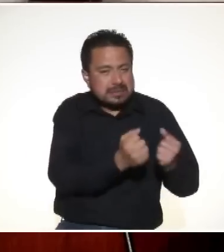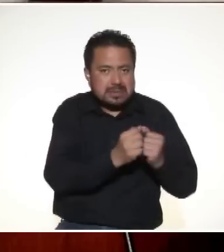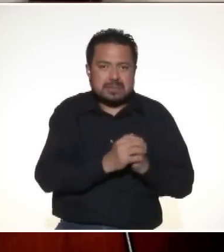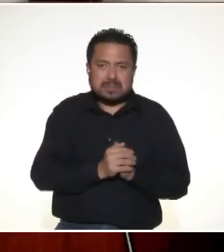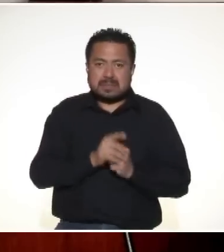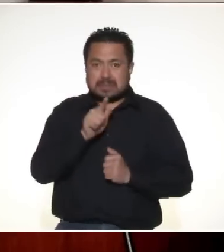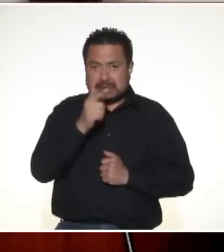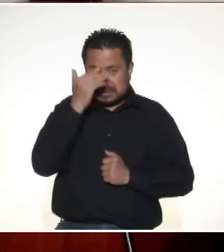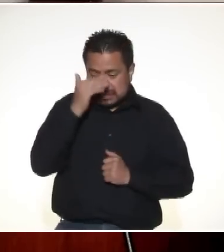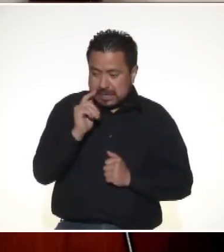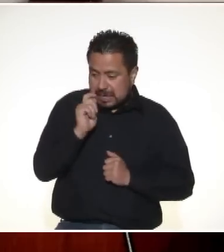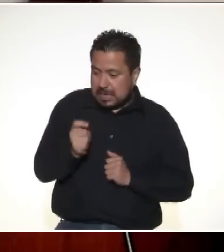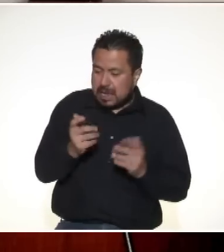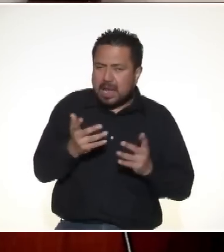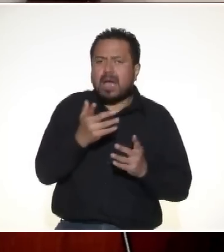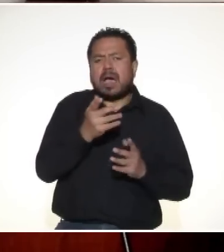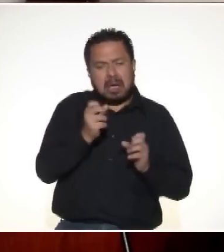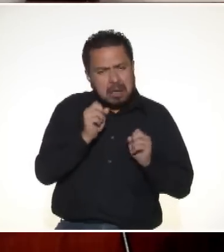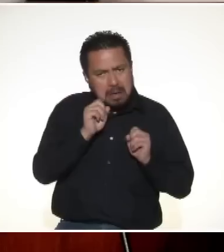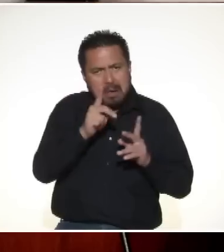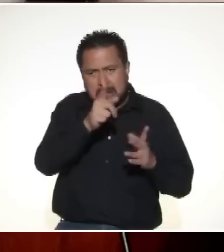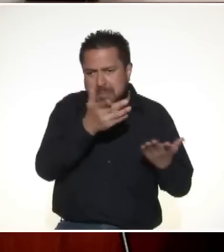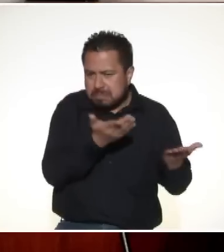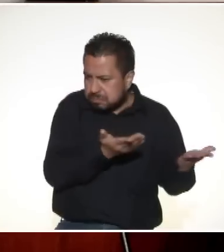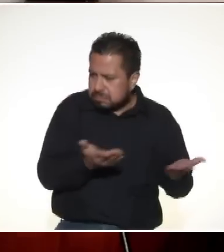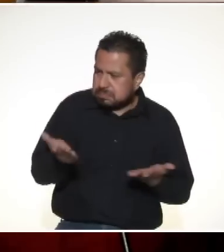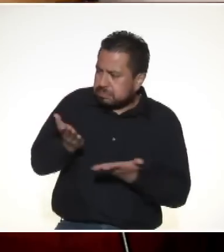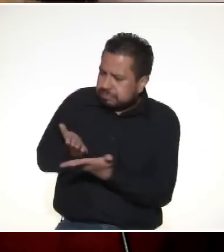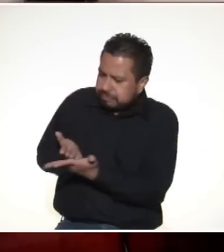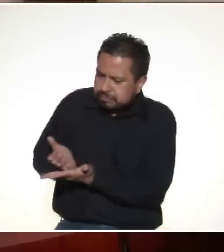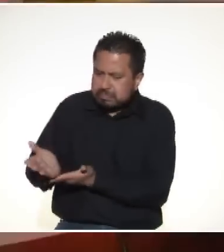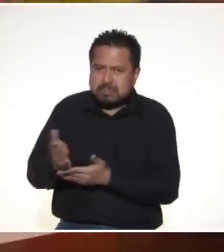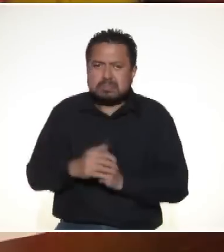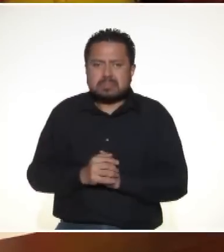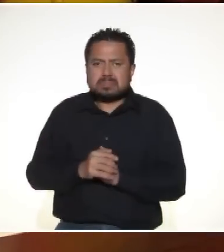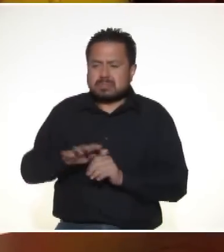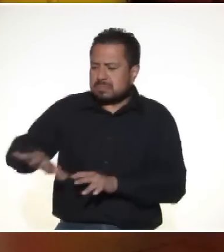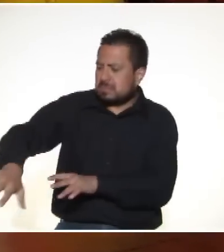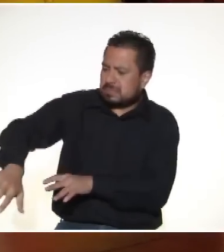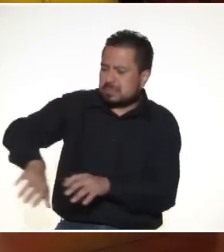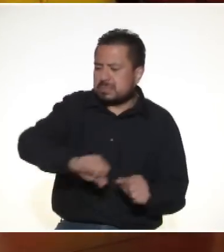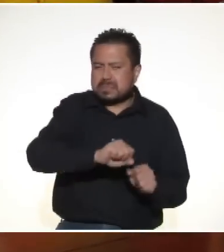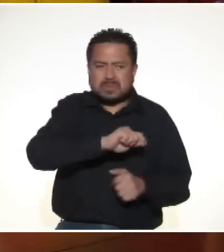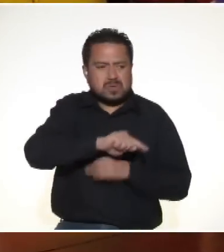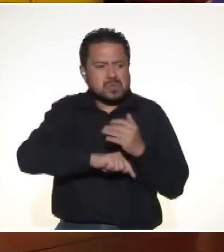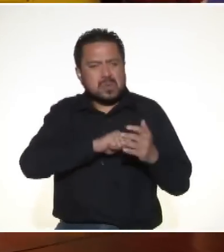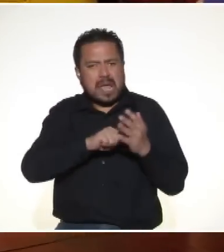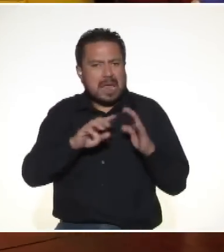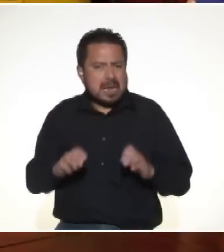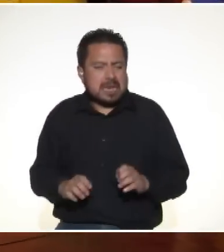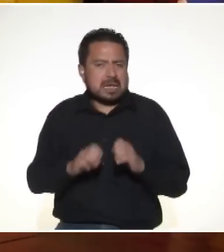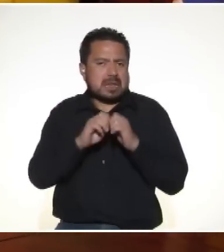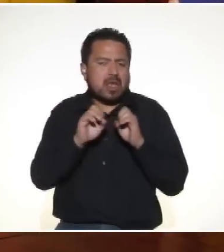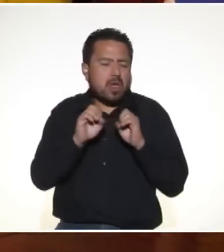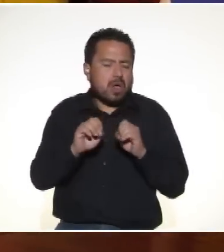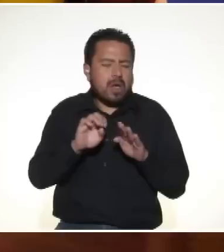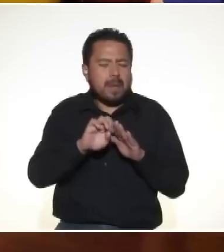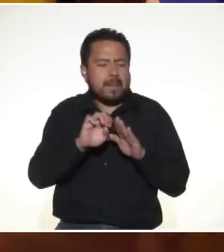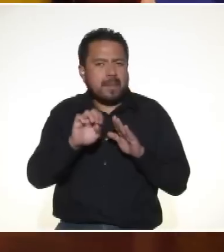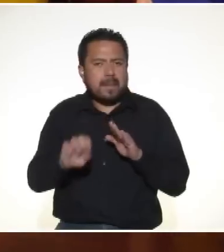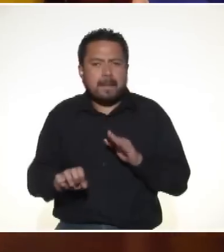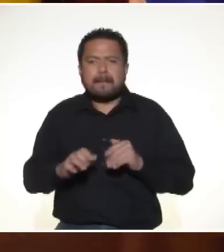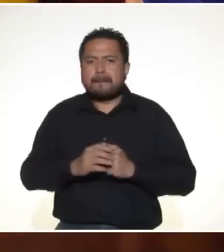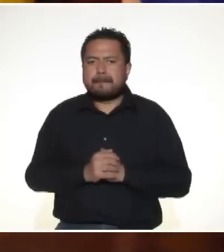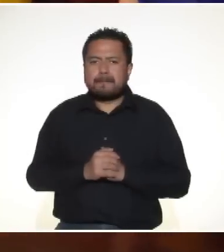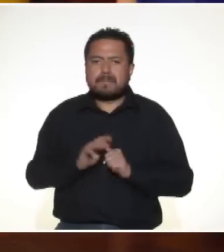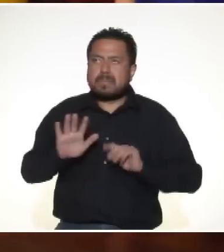¿sabes qué hacer? Hazlo, con todas las medidas de prevención, retírala del lugar de riesgo, o, por ejemplo, no solo